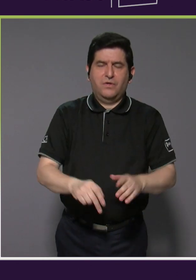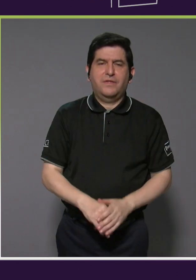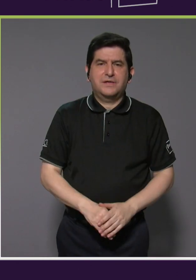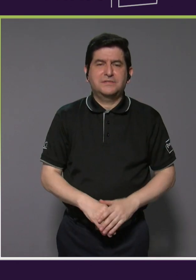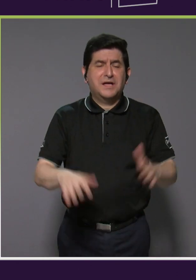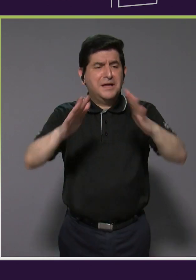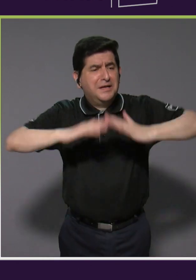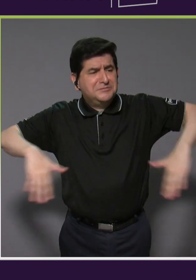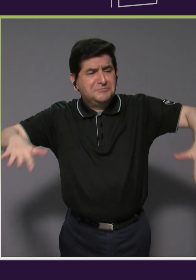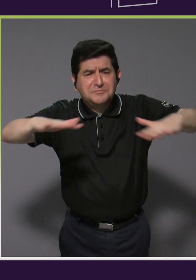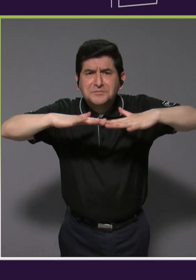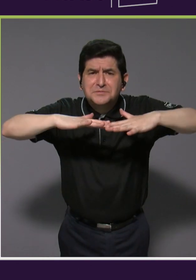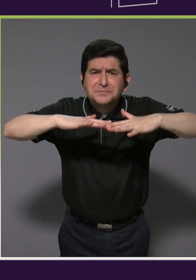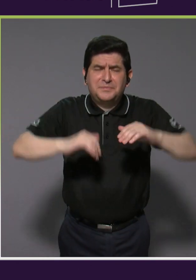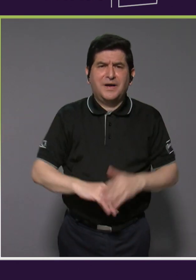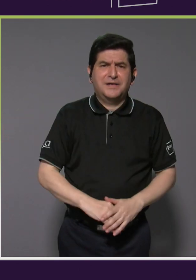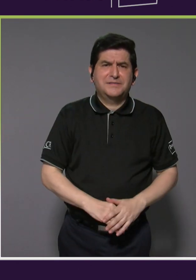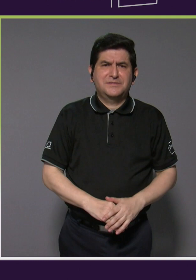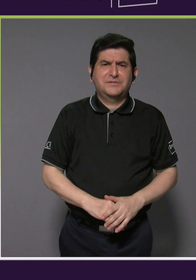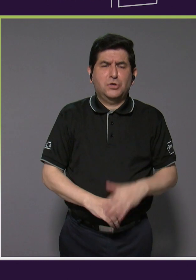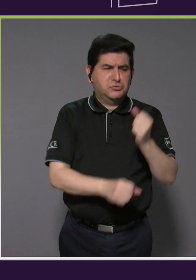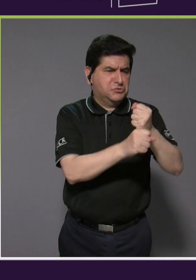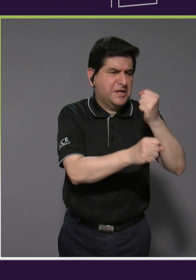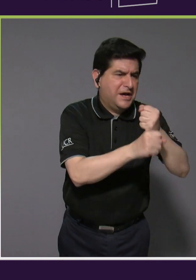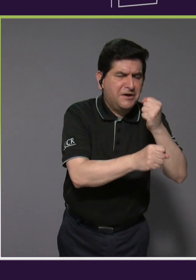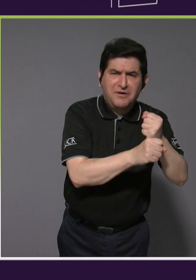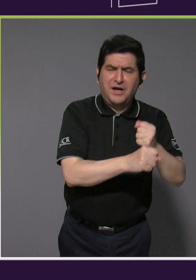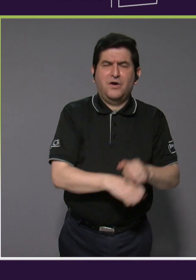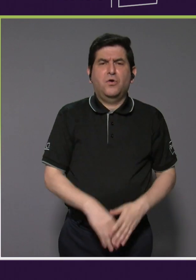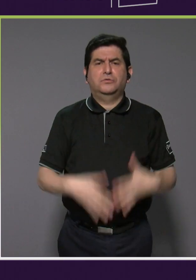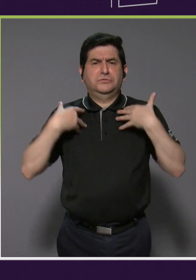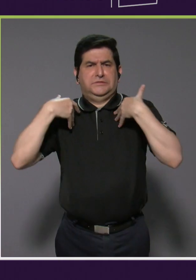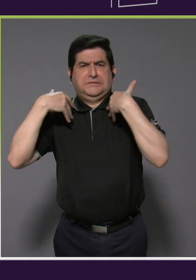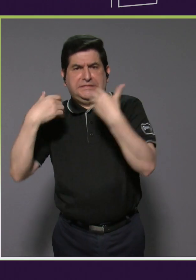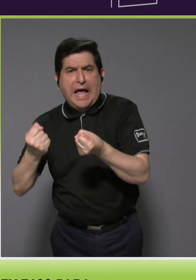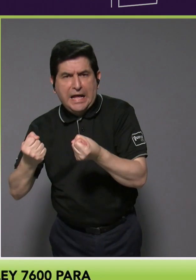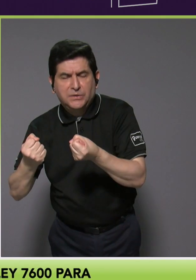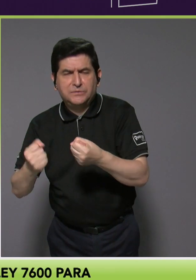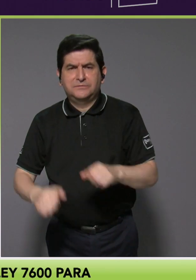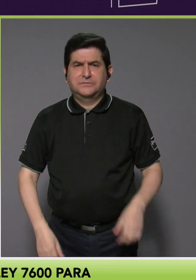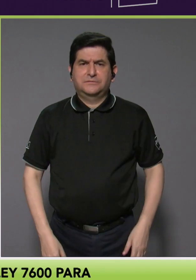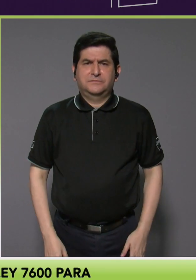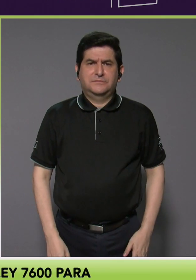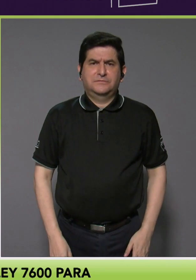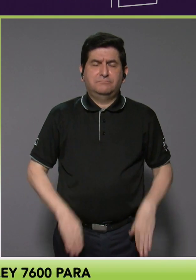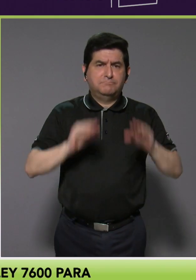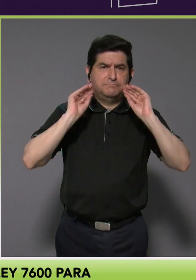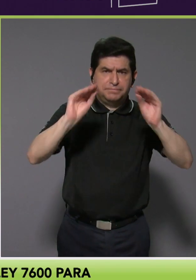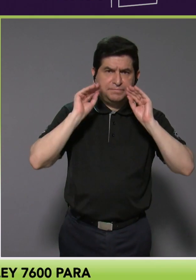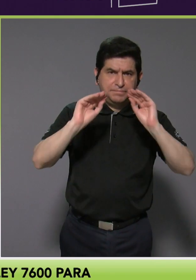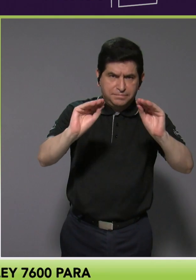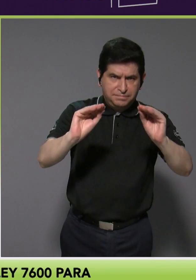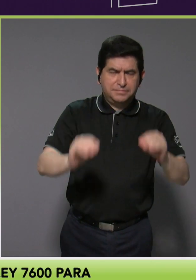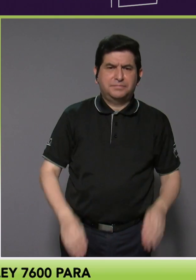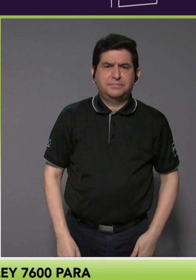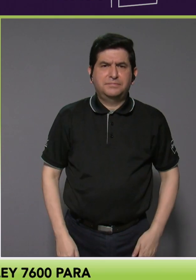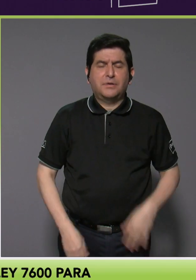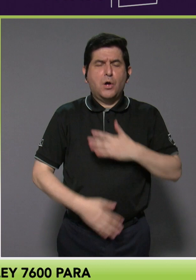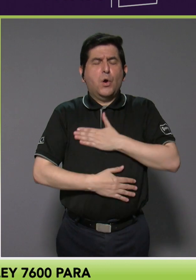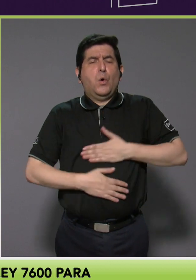los ámbitos de trabajo, de salud, de educación,